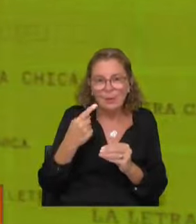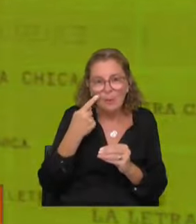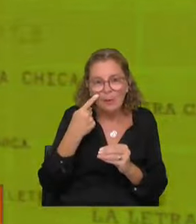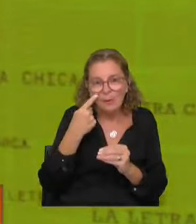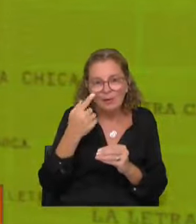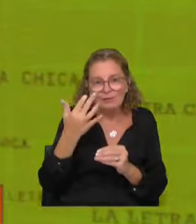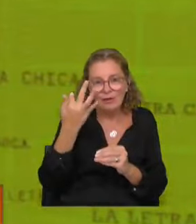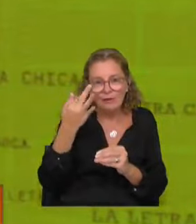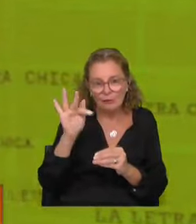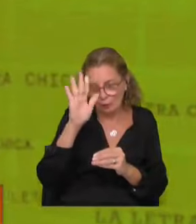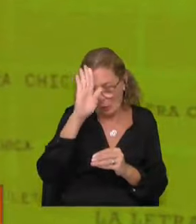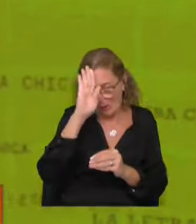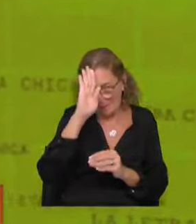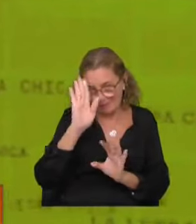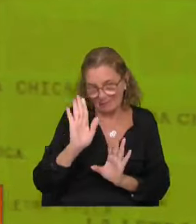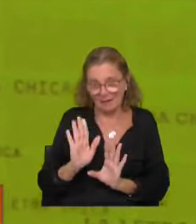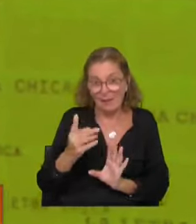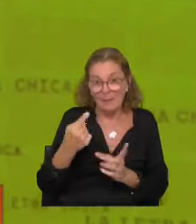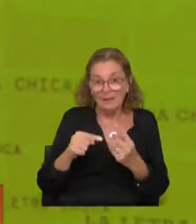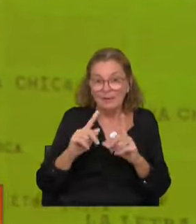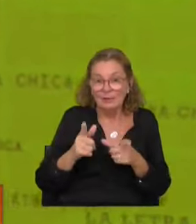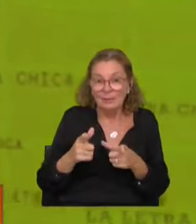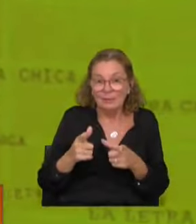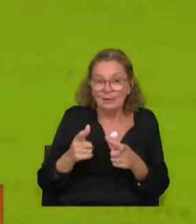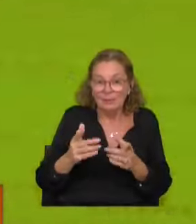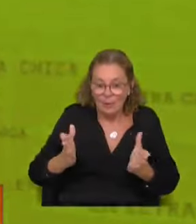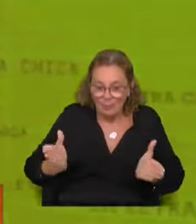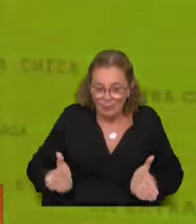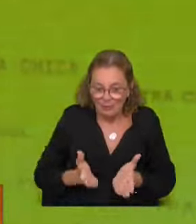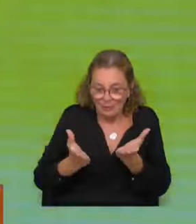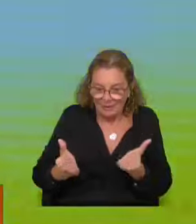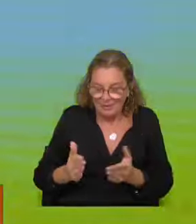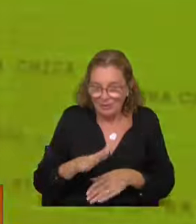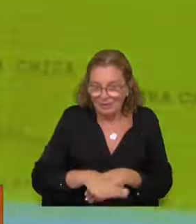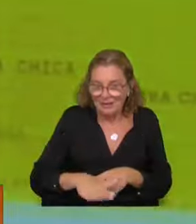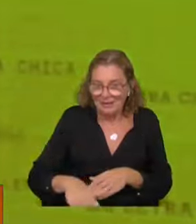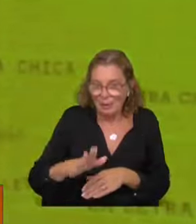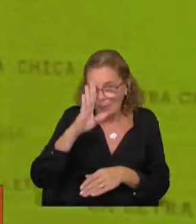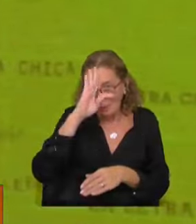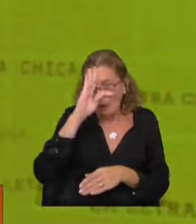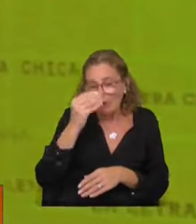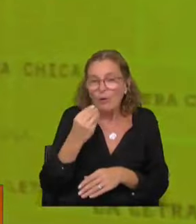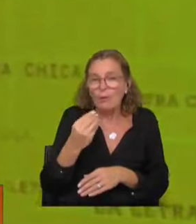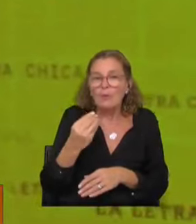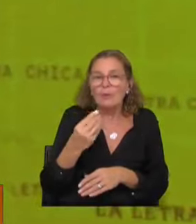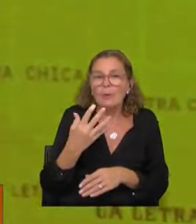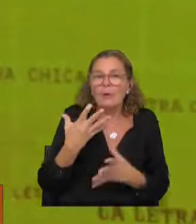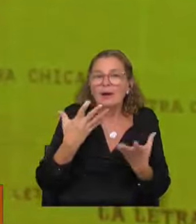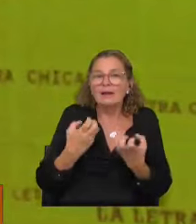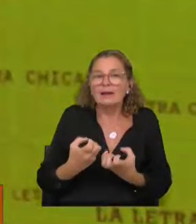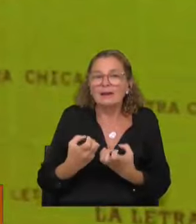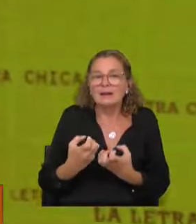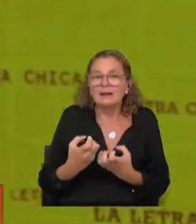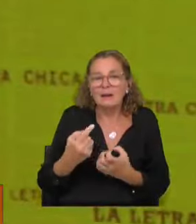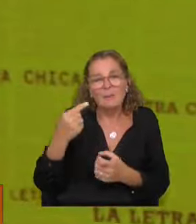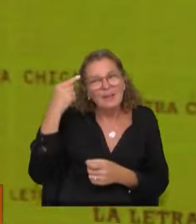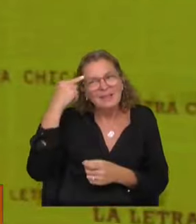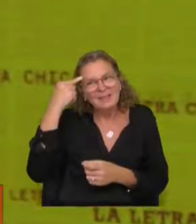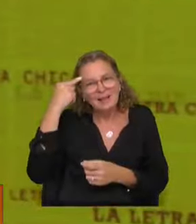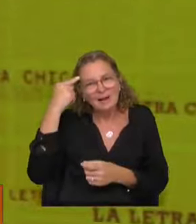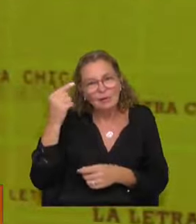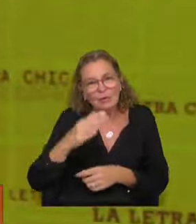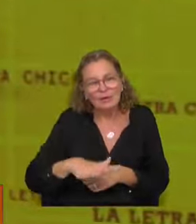los futuros aprendizajes pero también está la motivación de ese niño por aprender cómo nosotros vamos a querer o a pretender que un niño